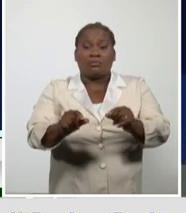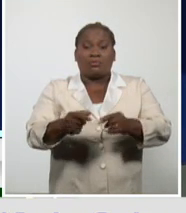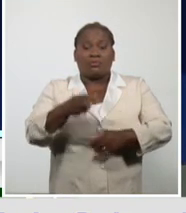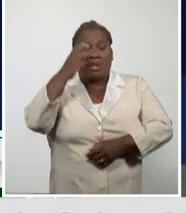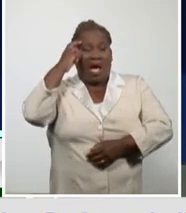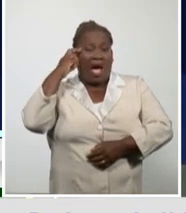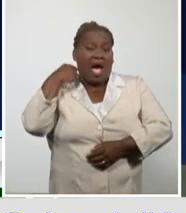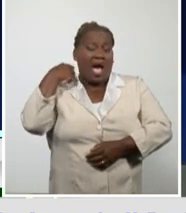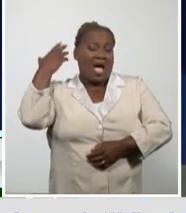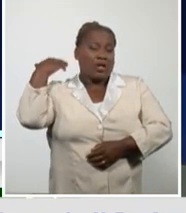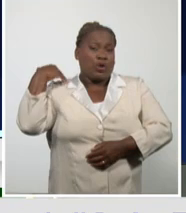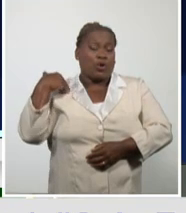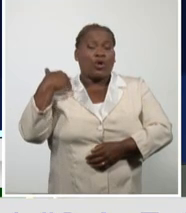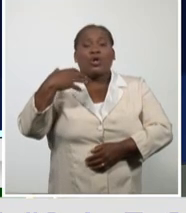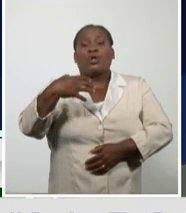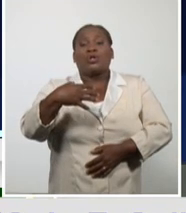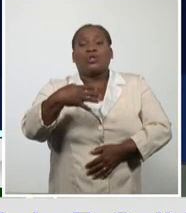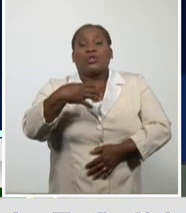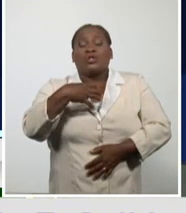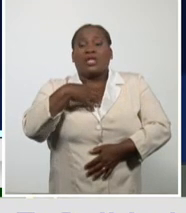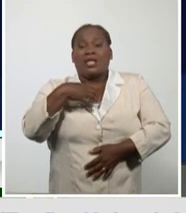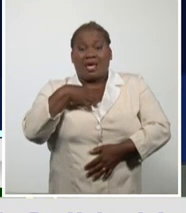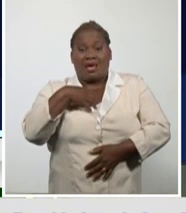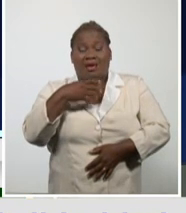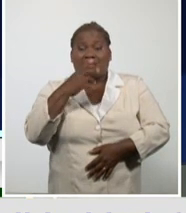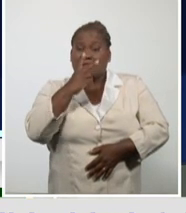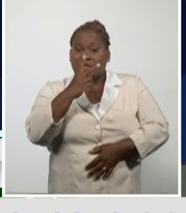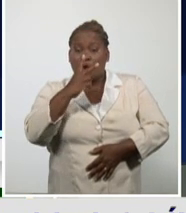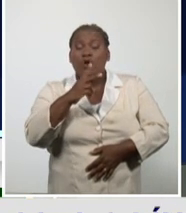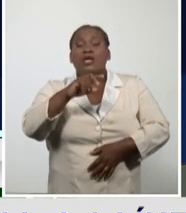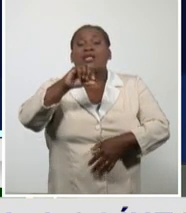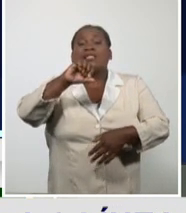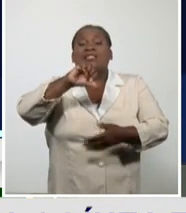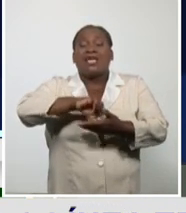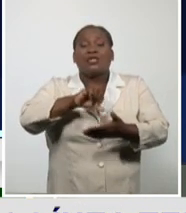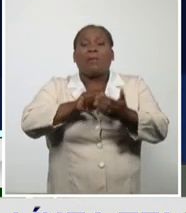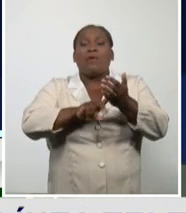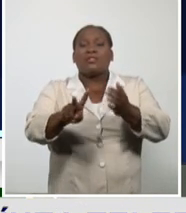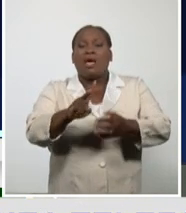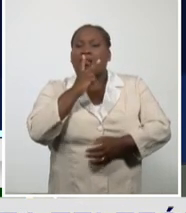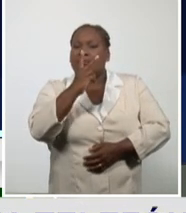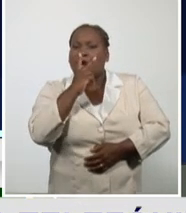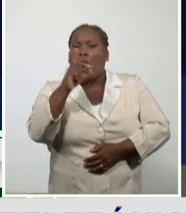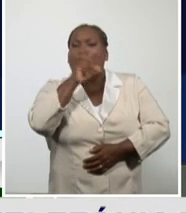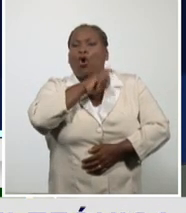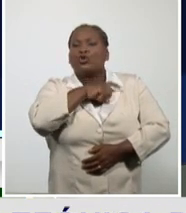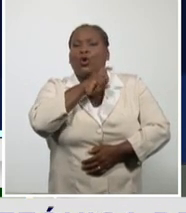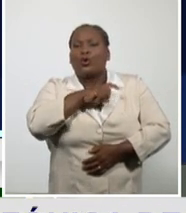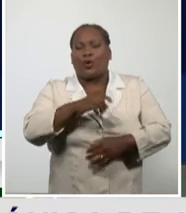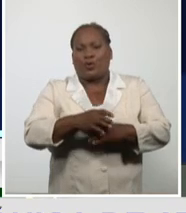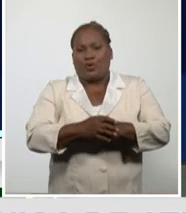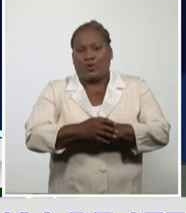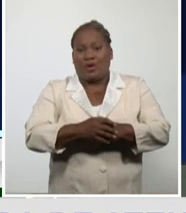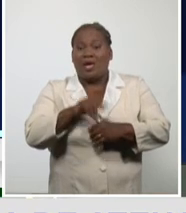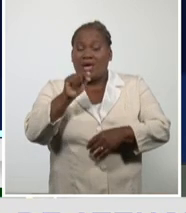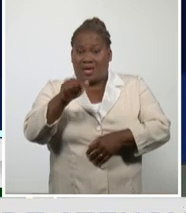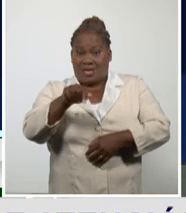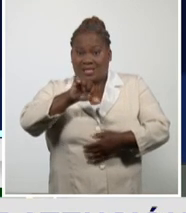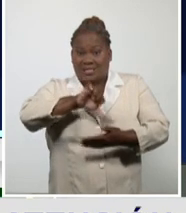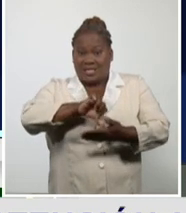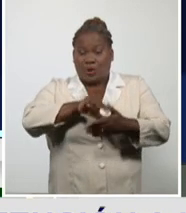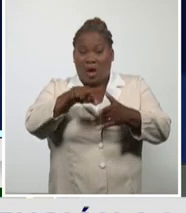se encontraba en el Centro Provincial de Protección Social del Cotorro. Este es un centro donde se encuentran